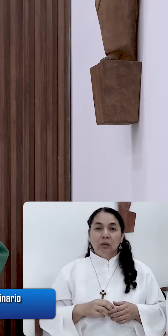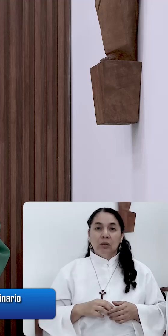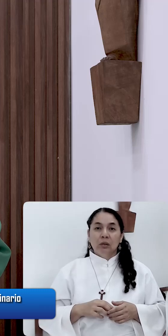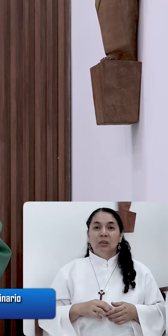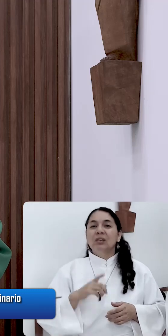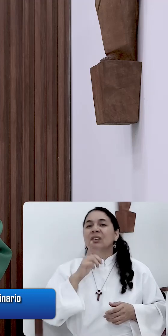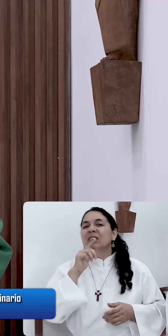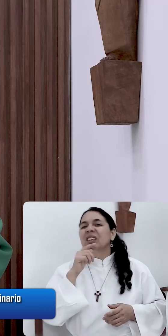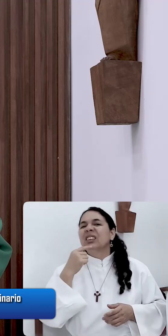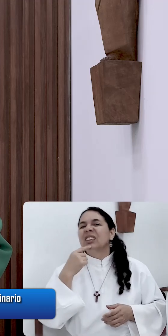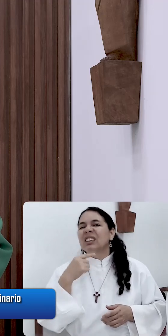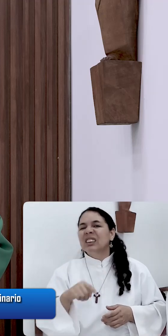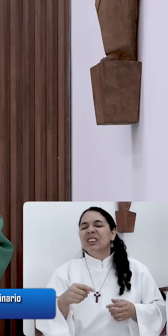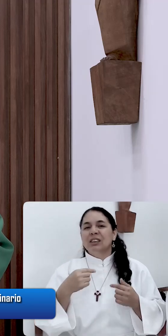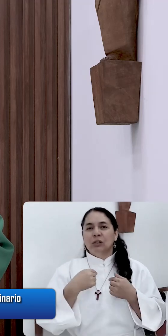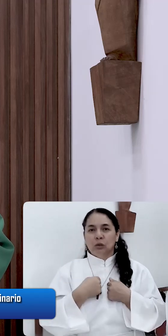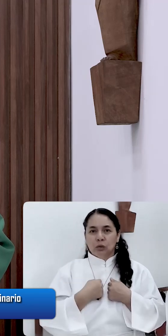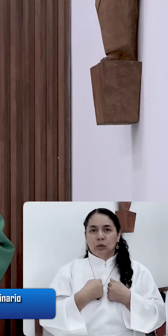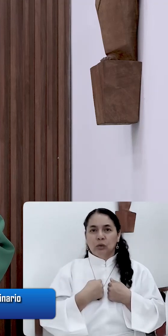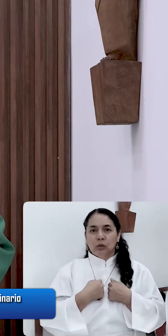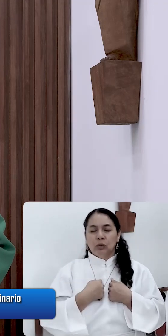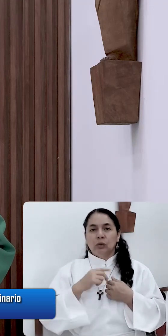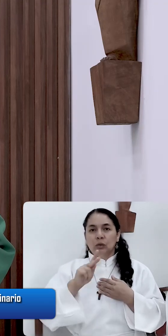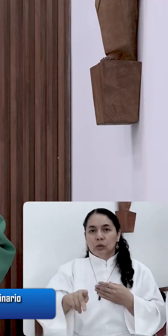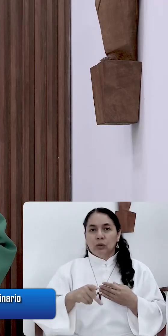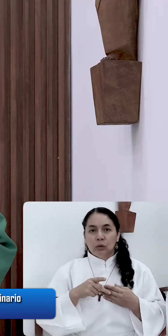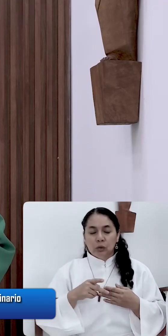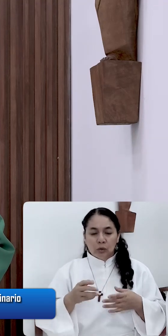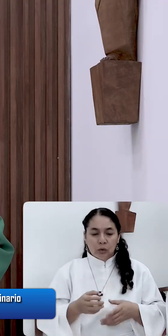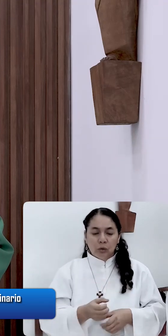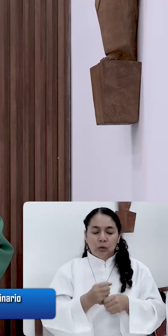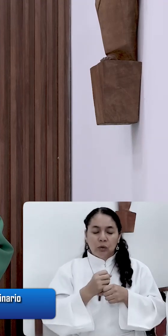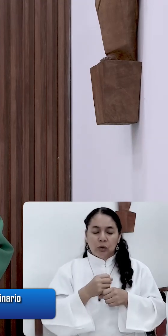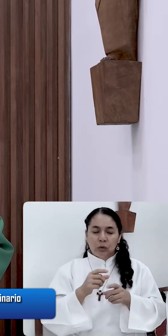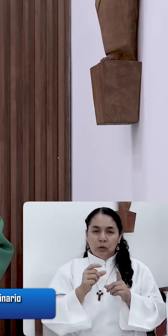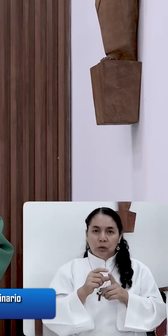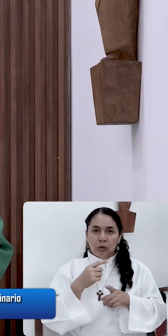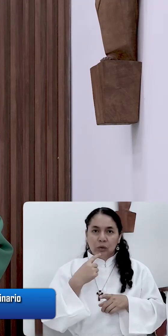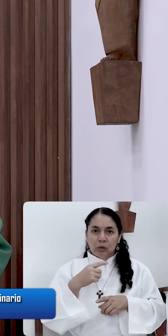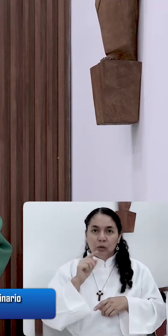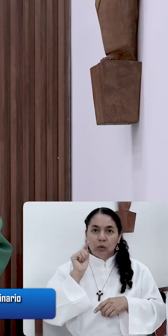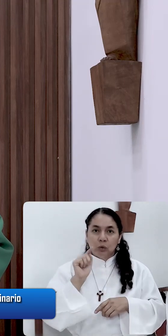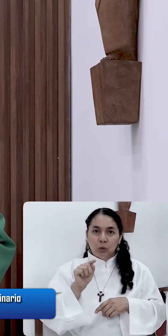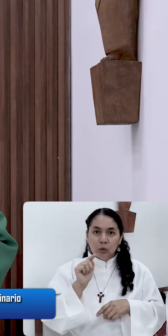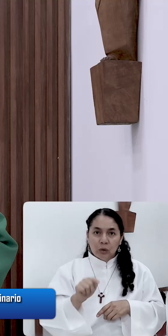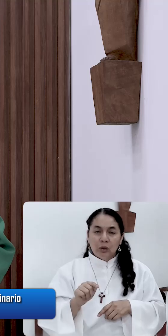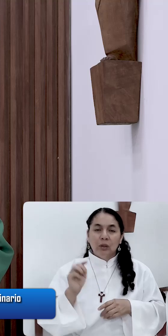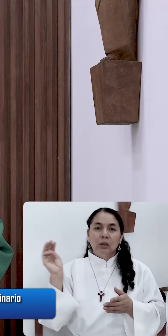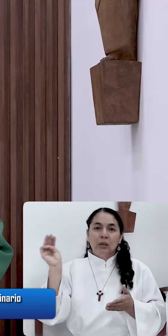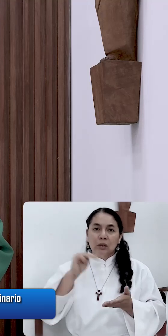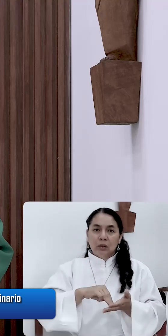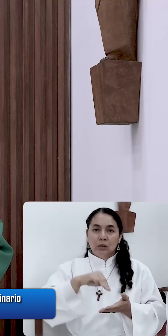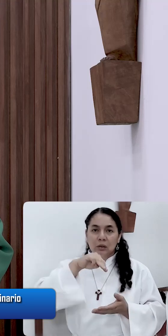¿Quién dicen que soy? Pedro toma la palabra y va a decirle, tú eres el